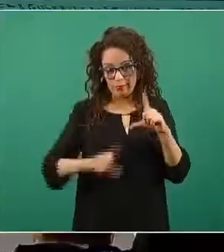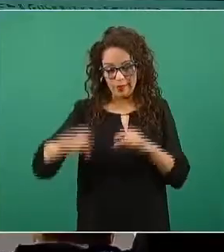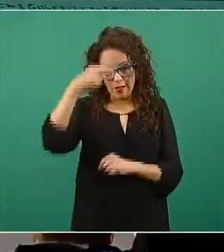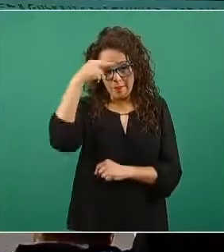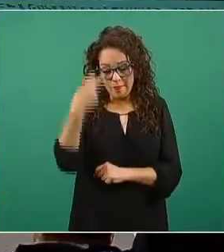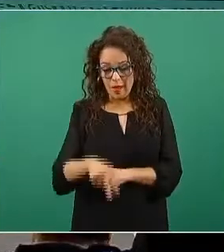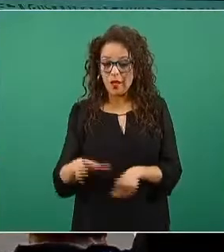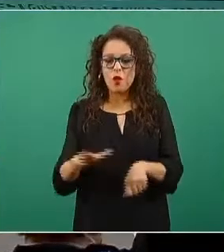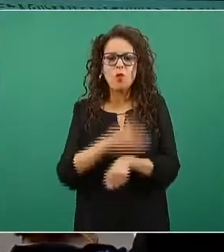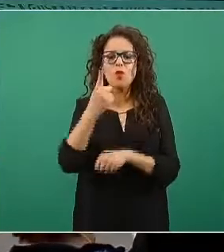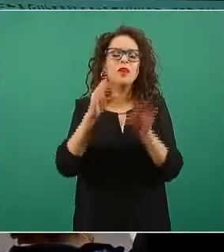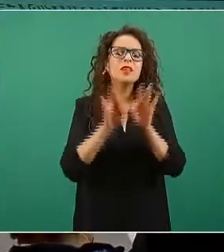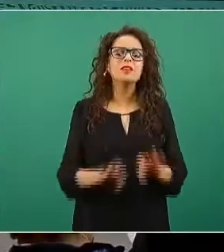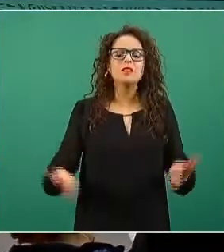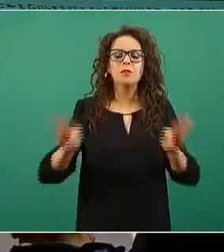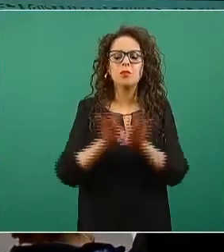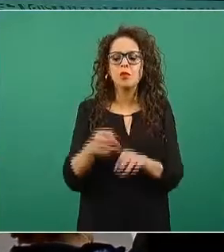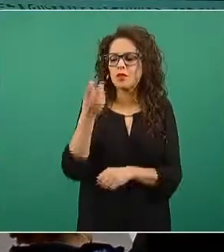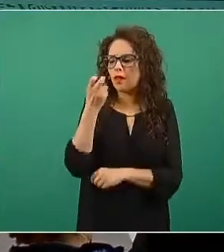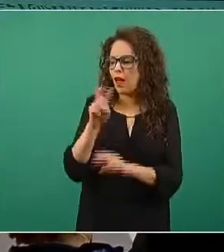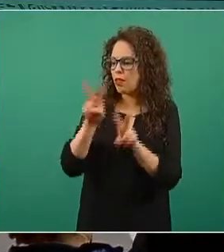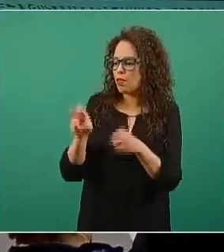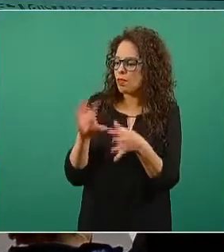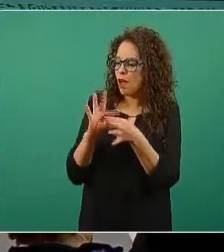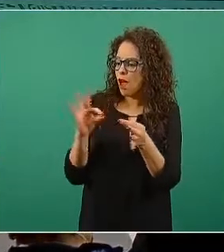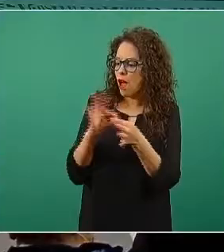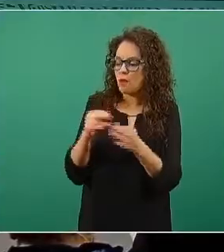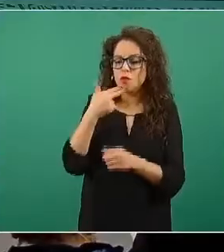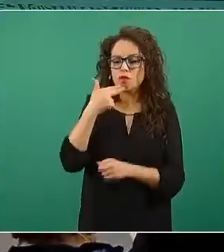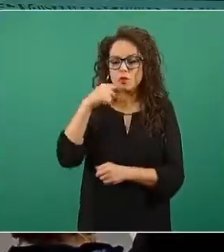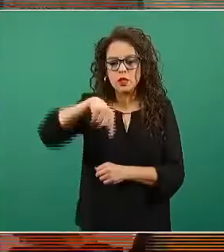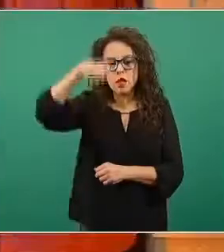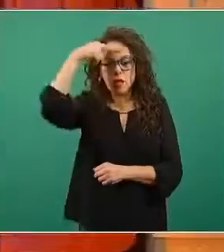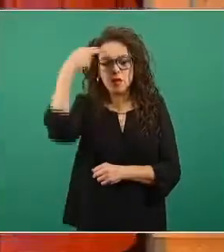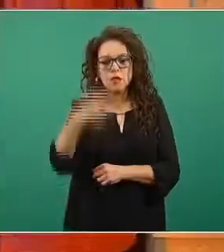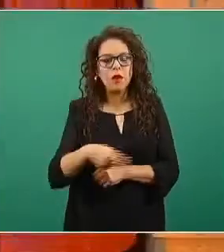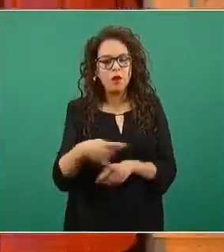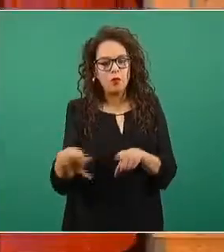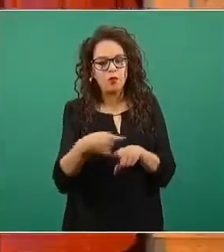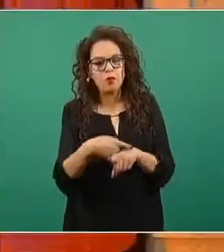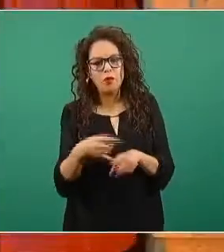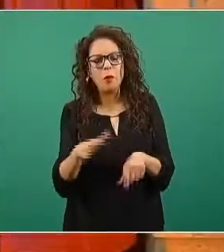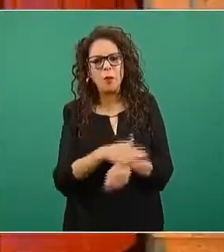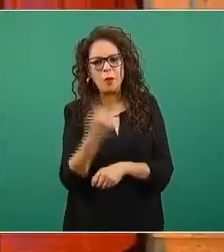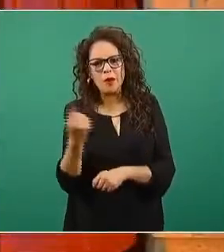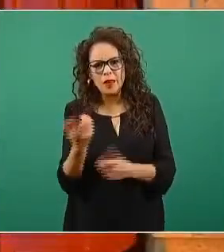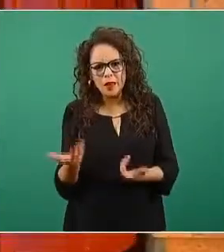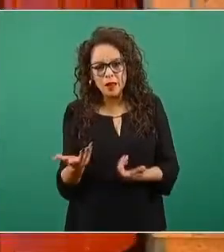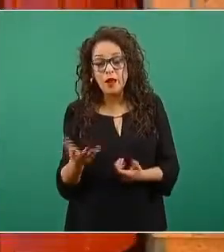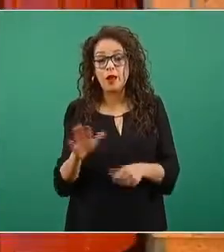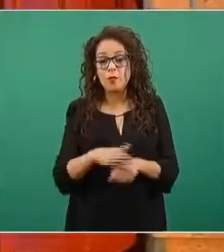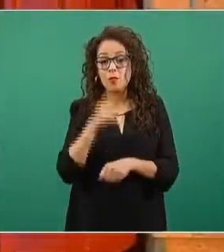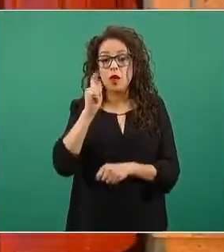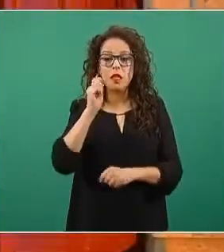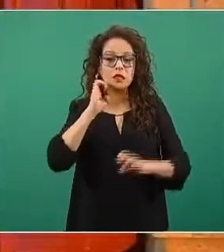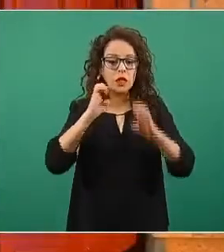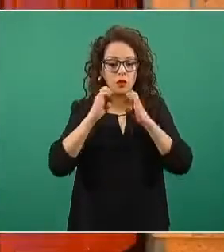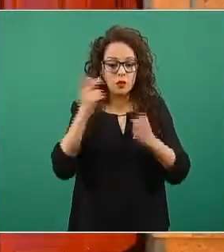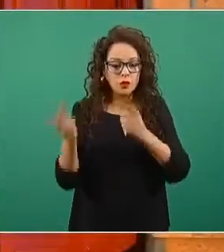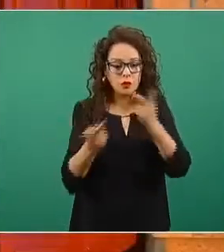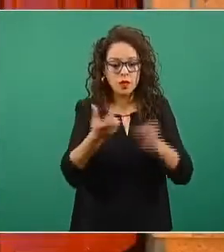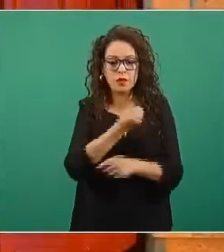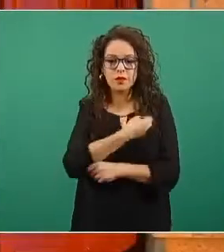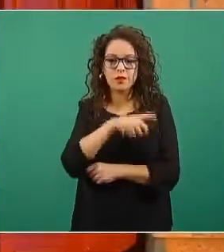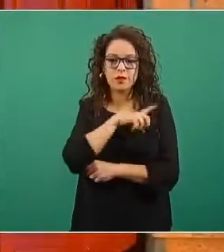hablemos sobre el uso del condón en nuestro país? Bueno, de acuerdo con la Encuesta Nacional de Salud y Nutrición,